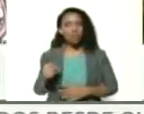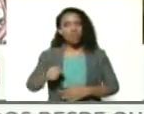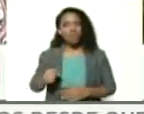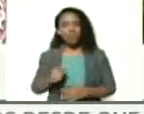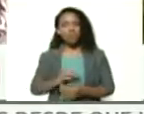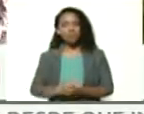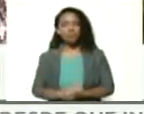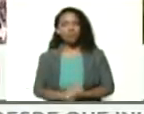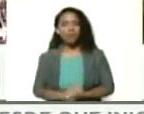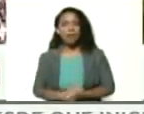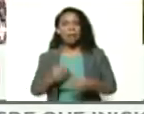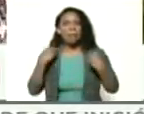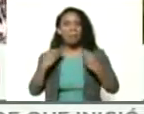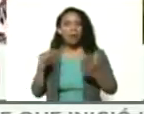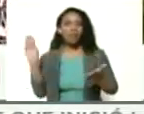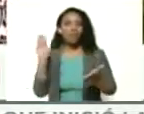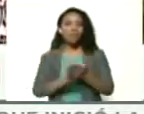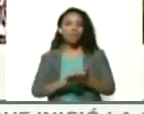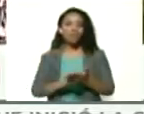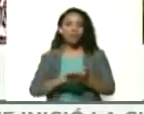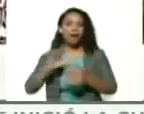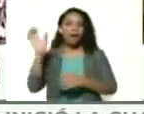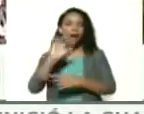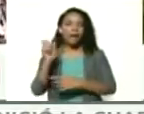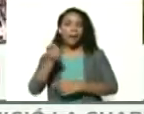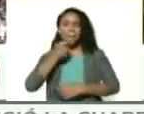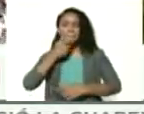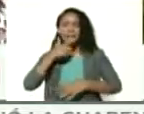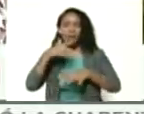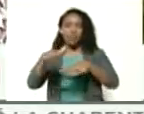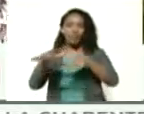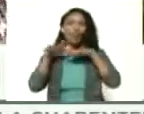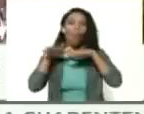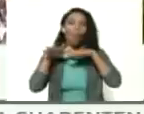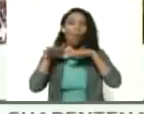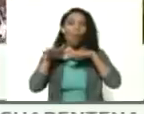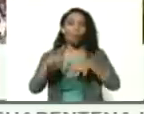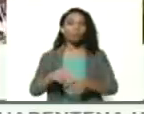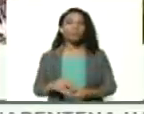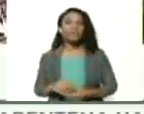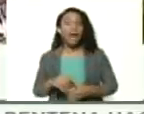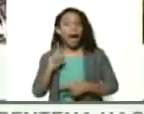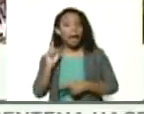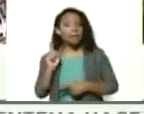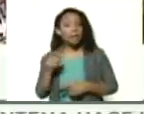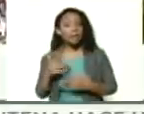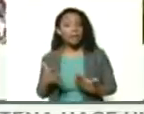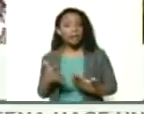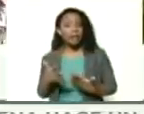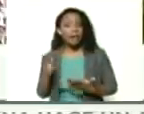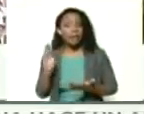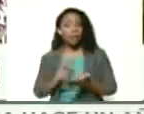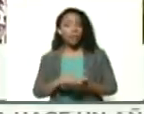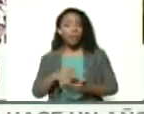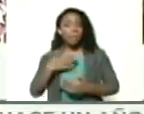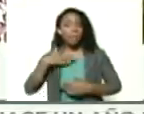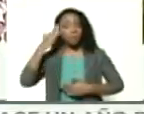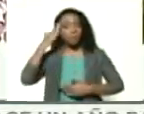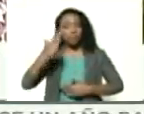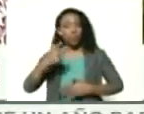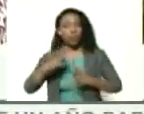Policial para poner a Caracas bella, a la Caracas patriota. Y así, mi comandante, con todos